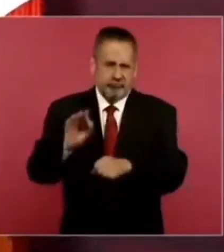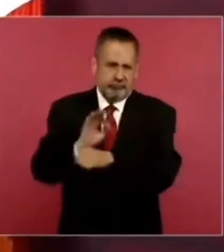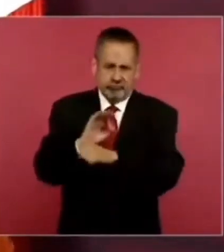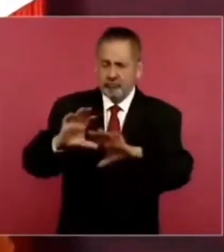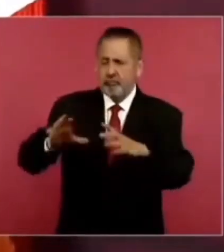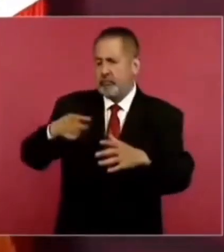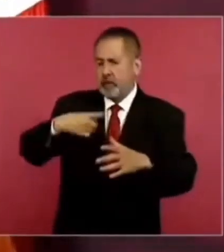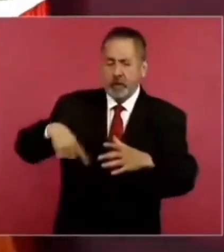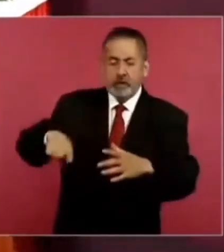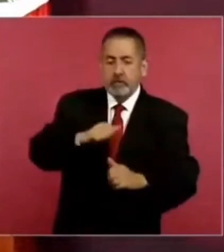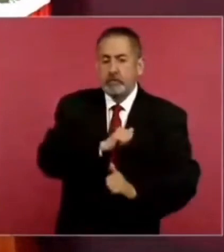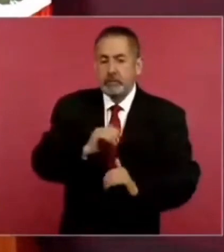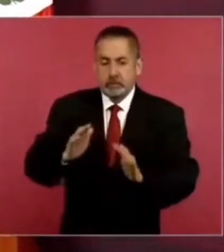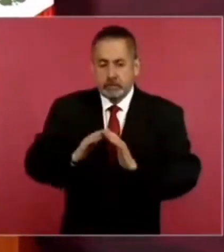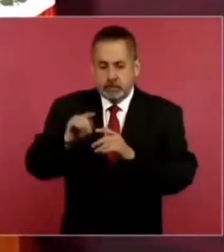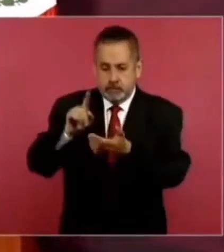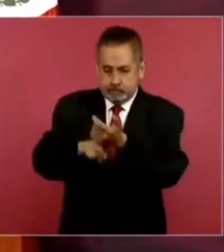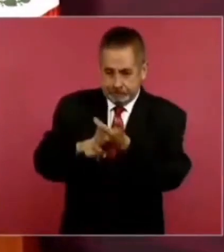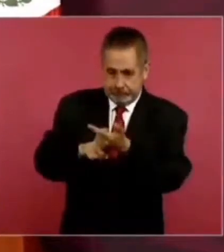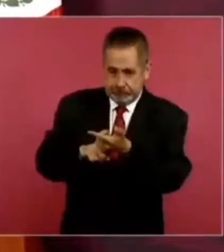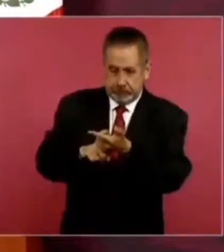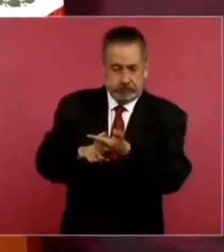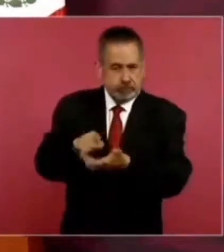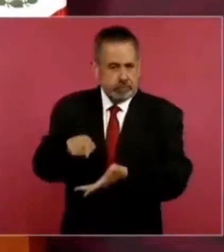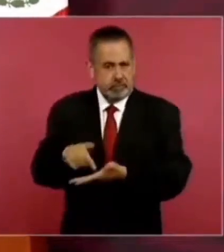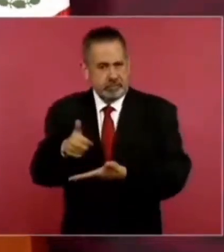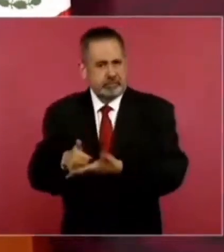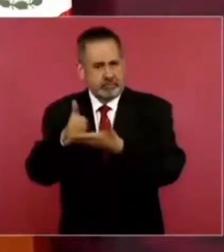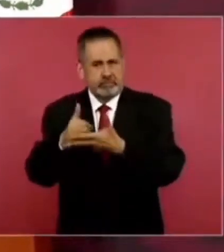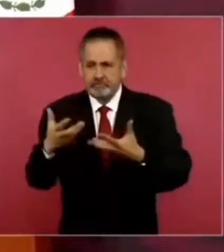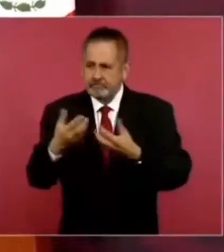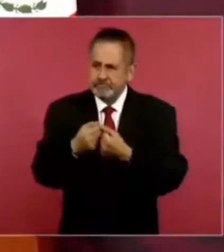nación y también para conseguir